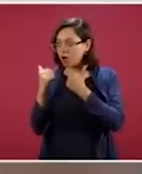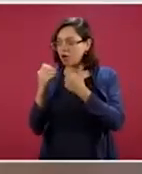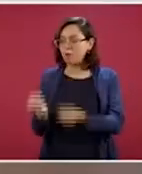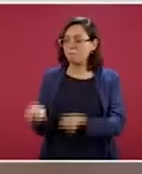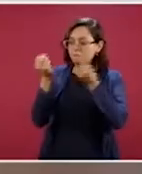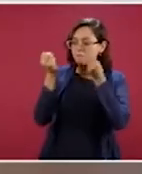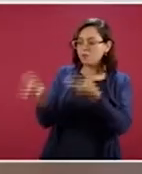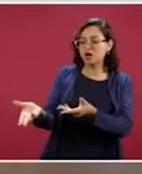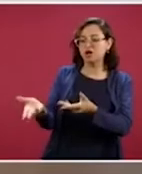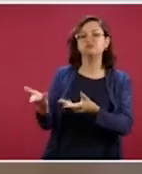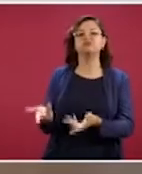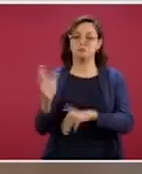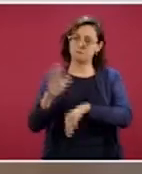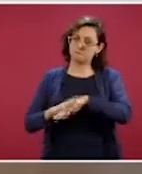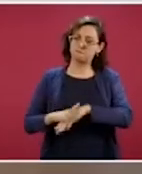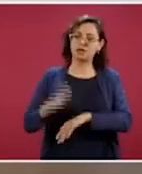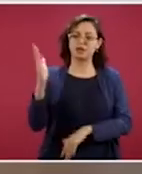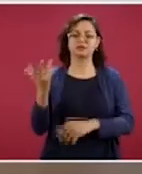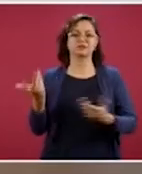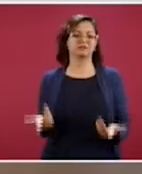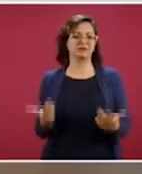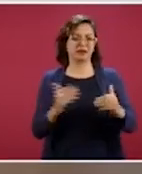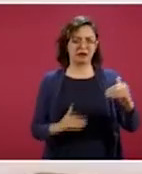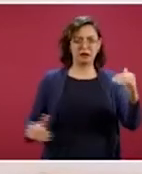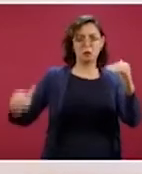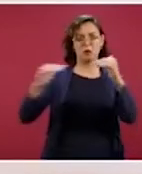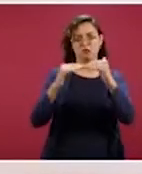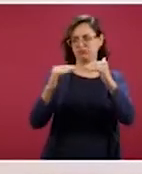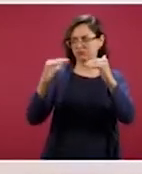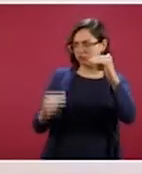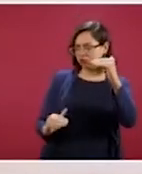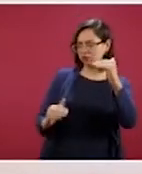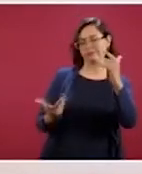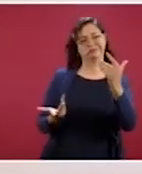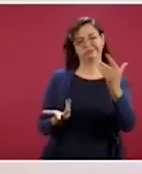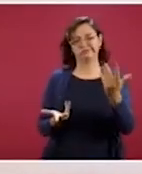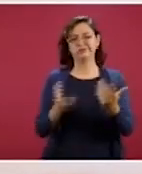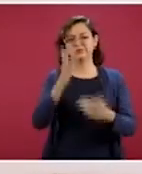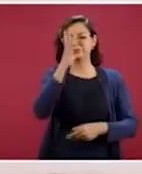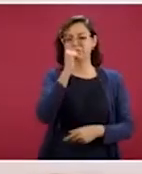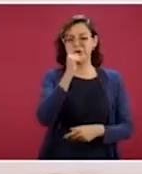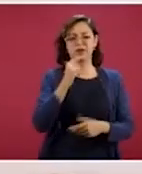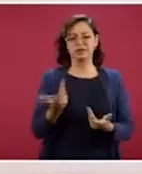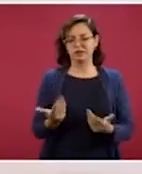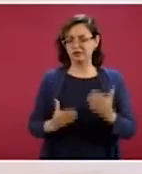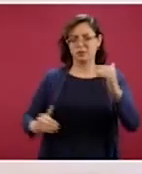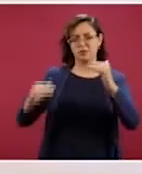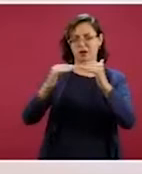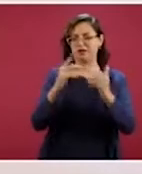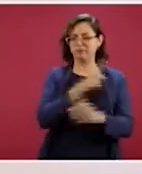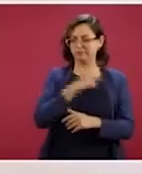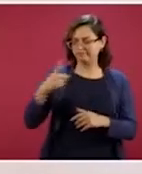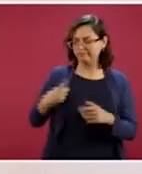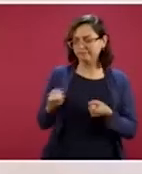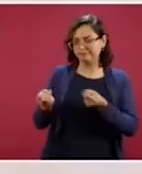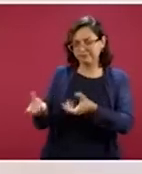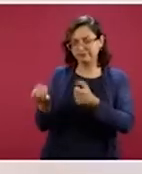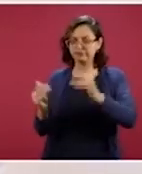haber trato igual entre desiguales. Pero no se trata solo de informar.